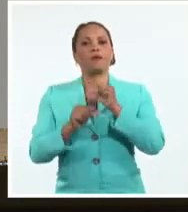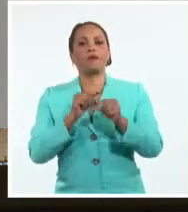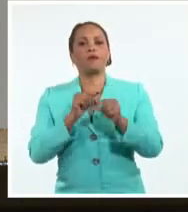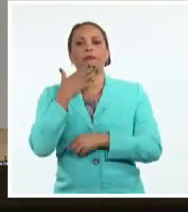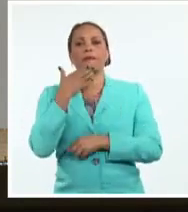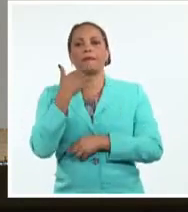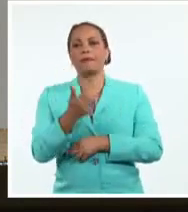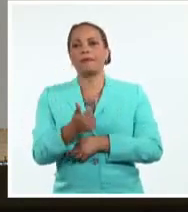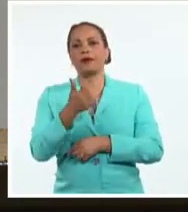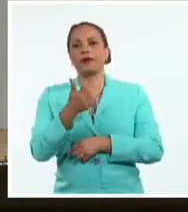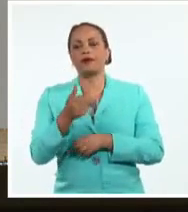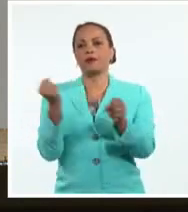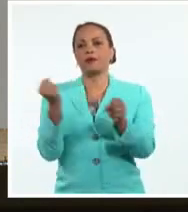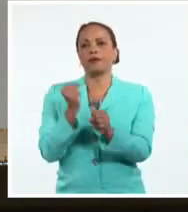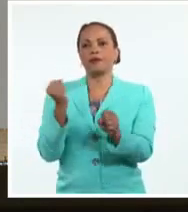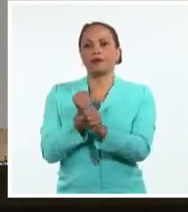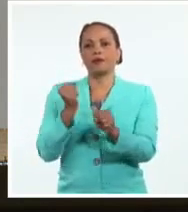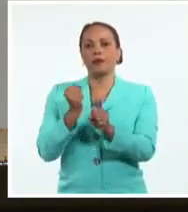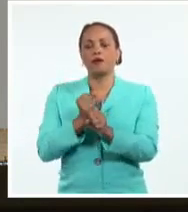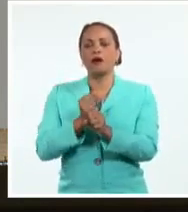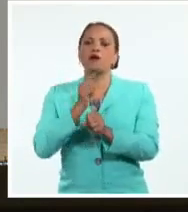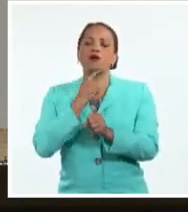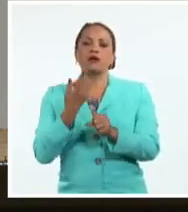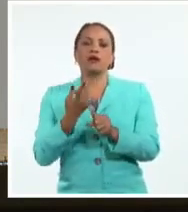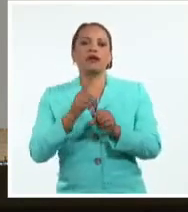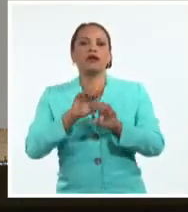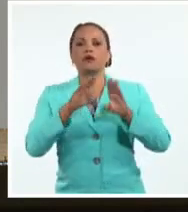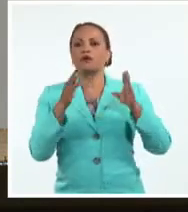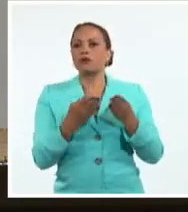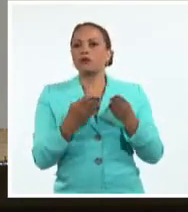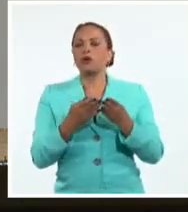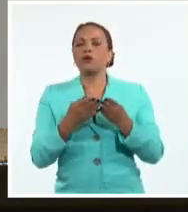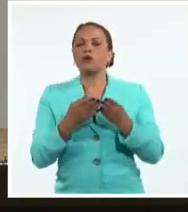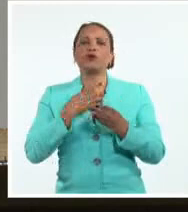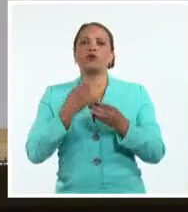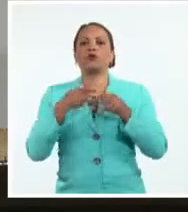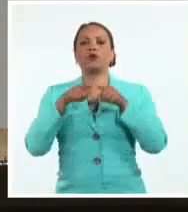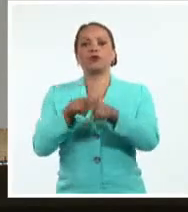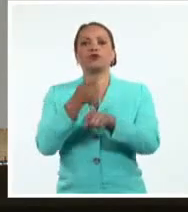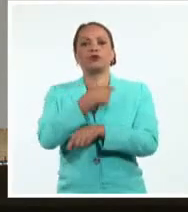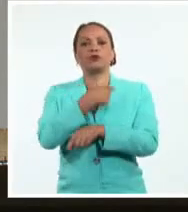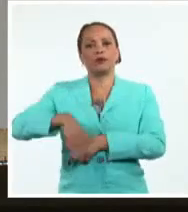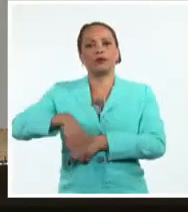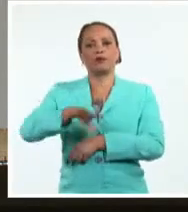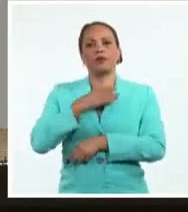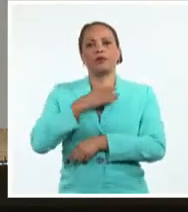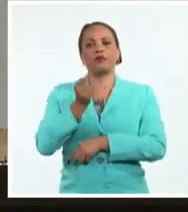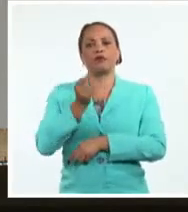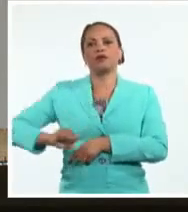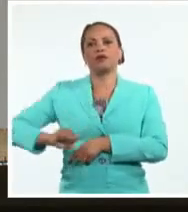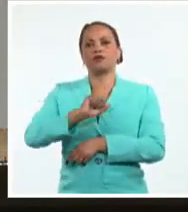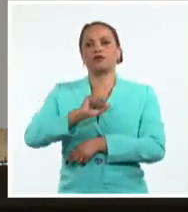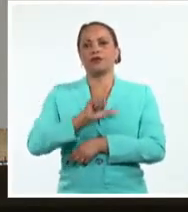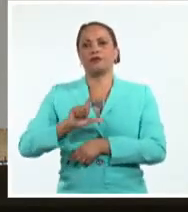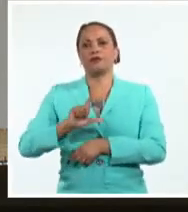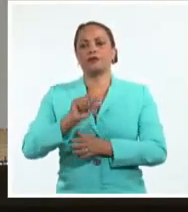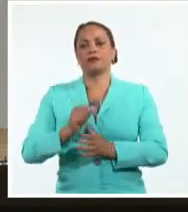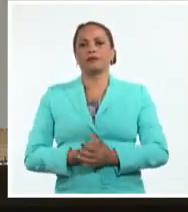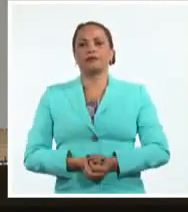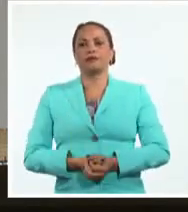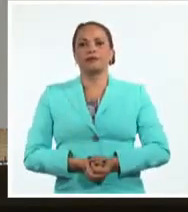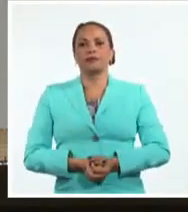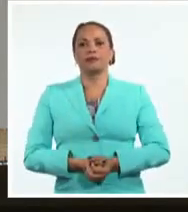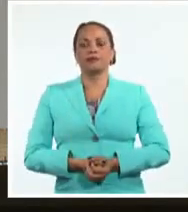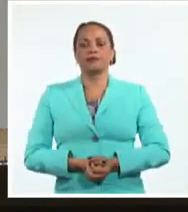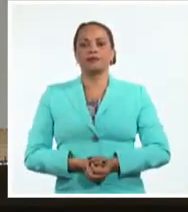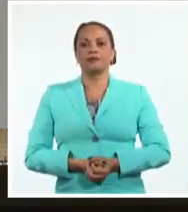cuenta y trabajar más cerca de nuestros pueblos y de la sociedad civil. Una